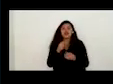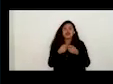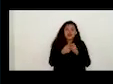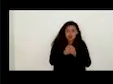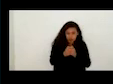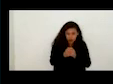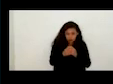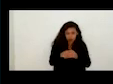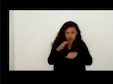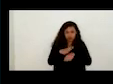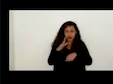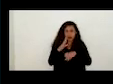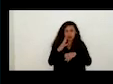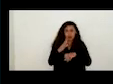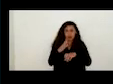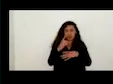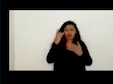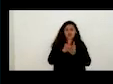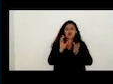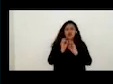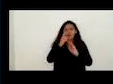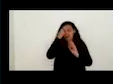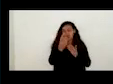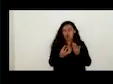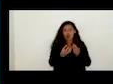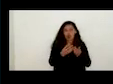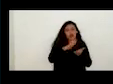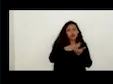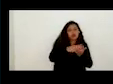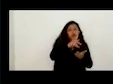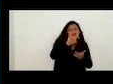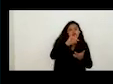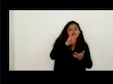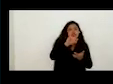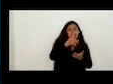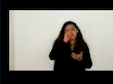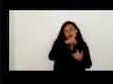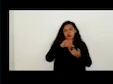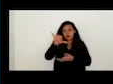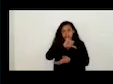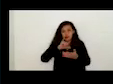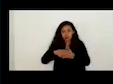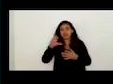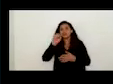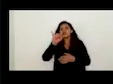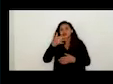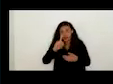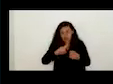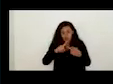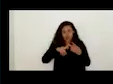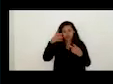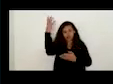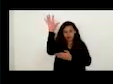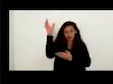sobre todo aquellos que simplemente son tostados, y aceites vegetales como el aceite de soya, de girasol, de maíz